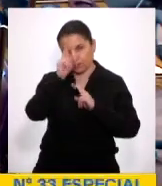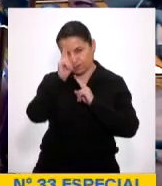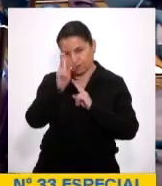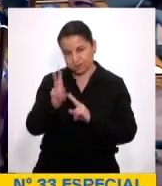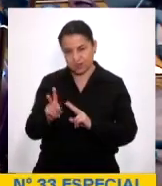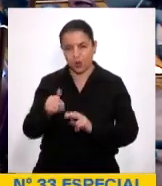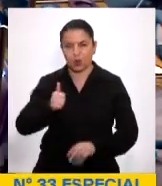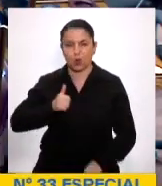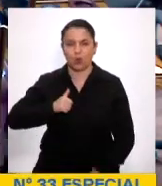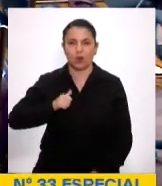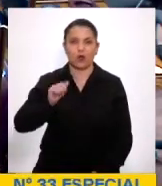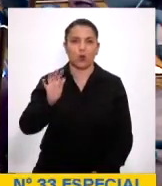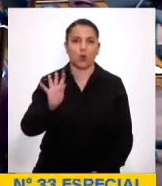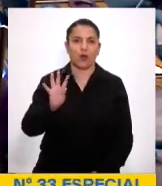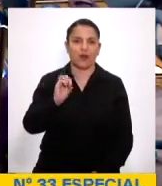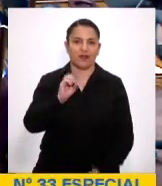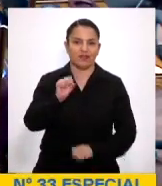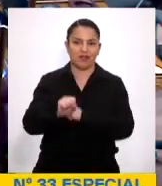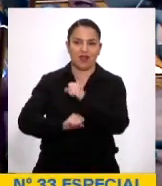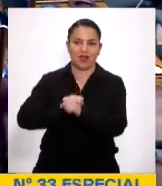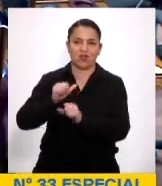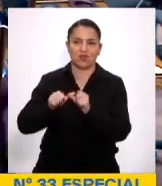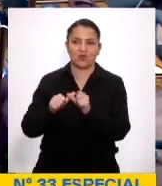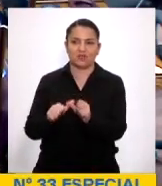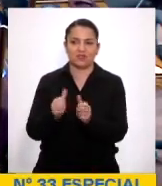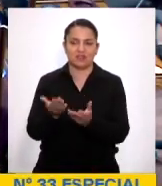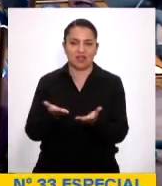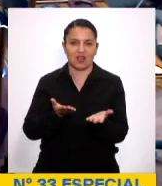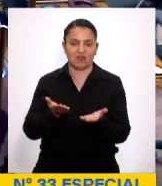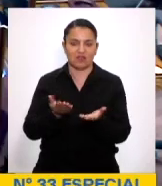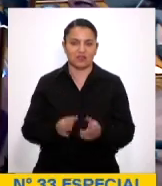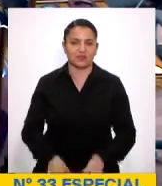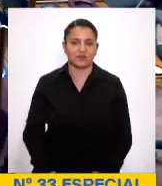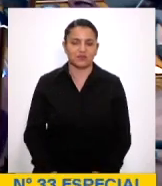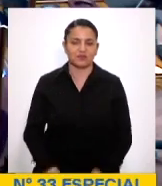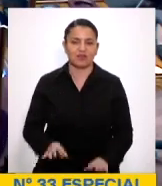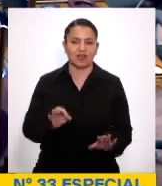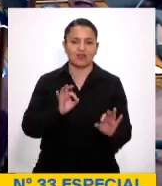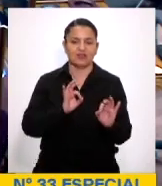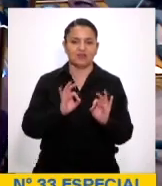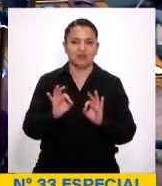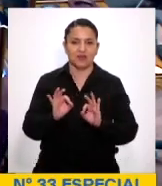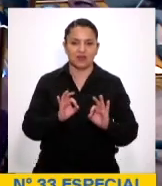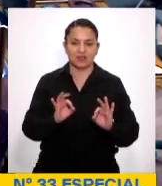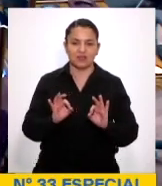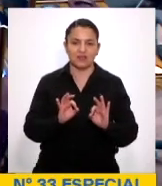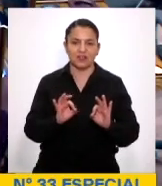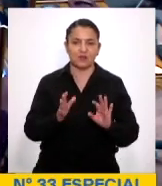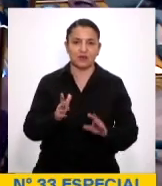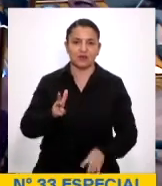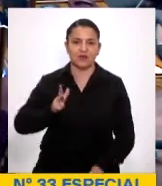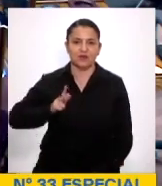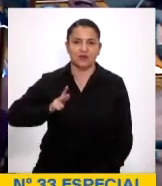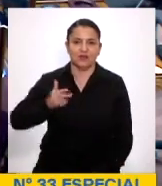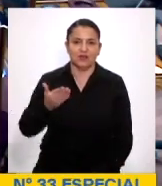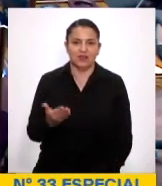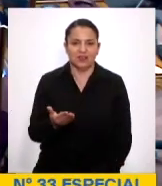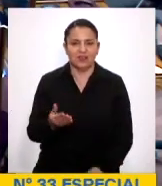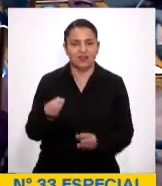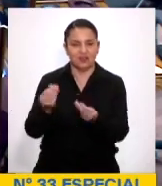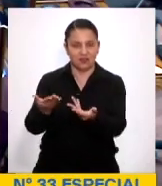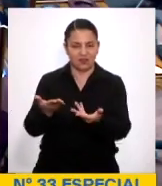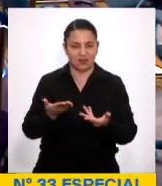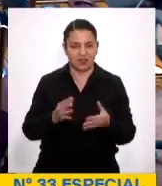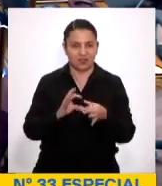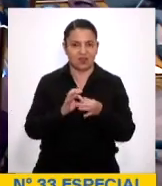40 años de servicio señoras señores muy bienvenidos Muchas gracias por estar